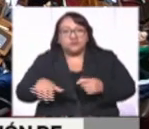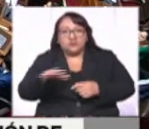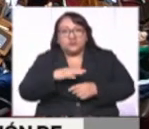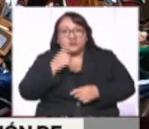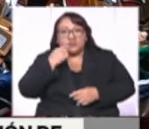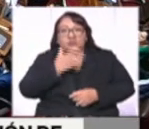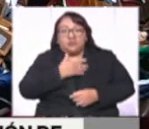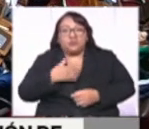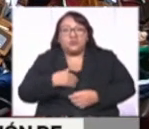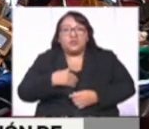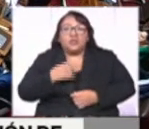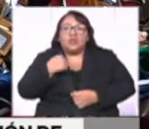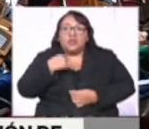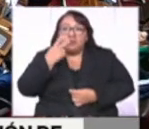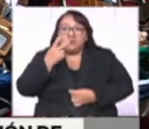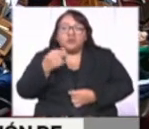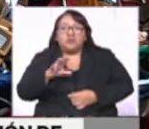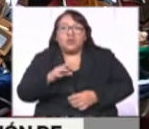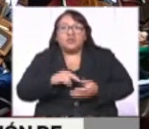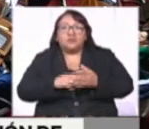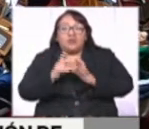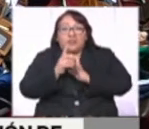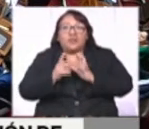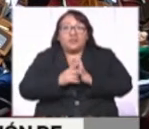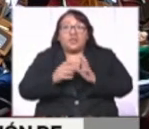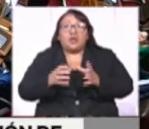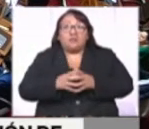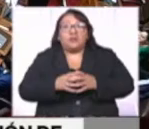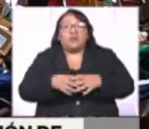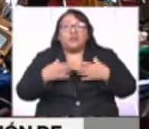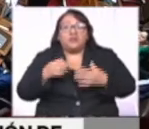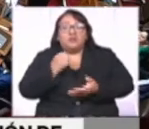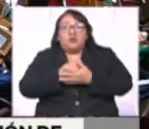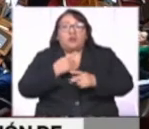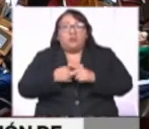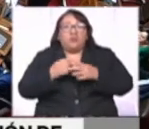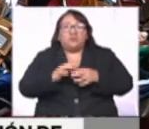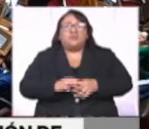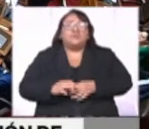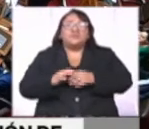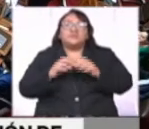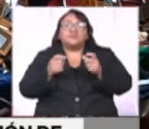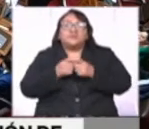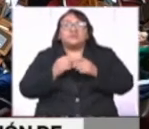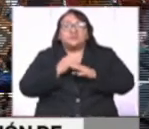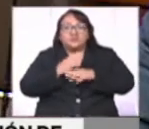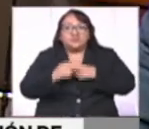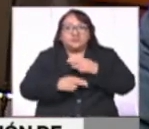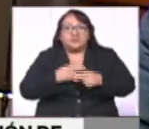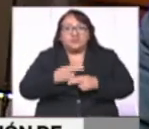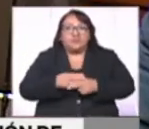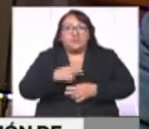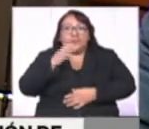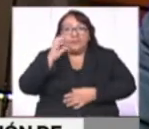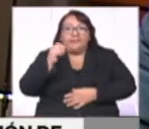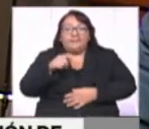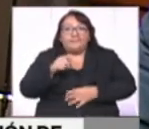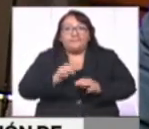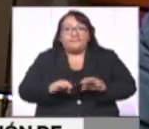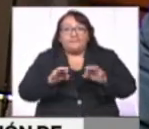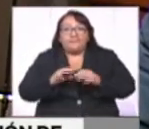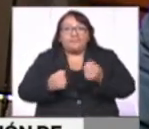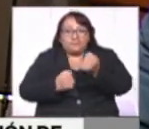Señor presidente, observando el dictamen que se ha aprobado por unanimidad en la Comisión de Defensa Nacional, yo creo que esto